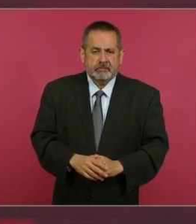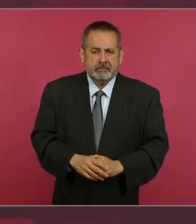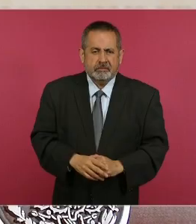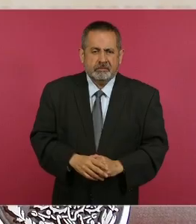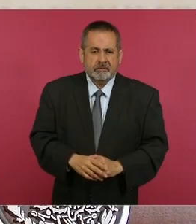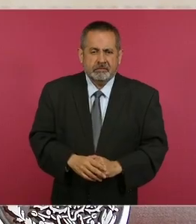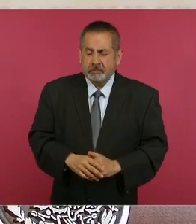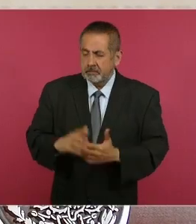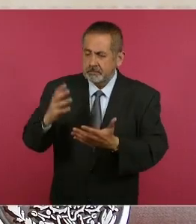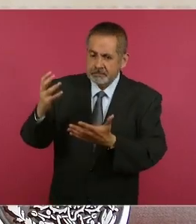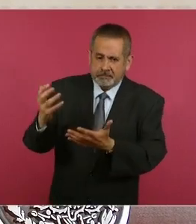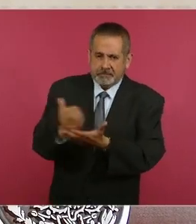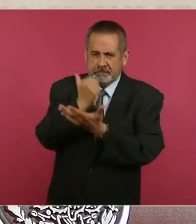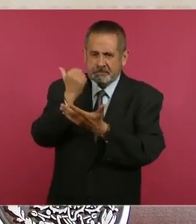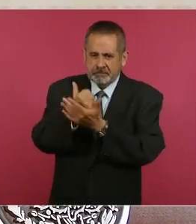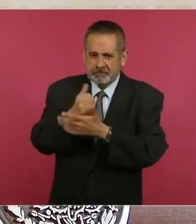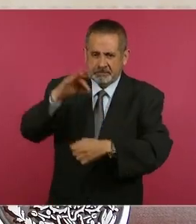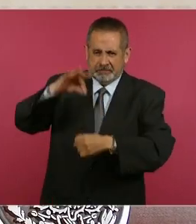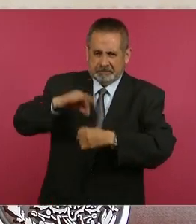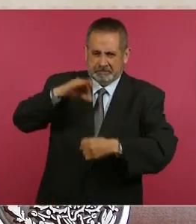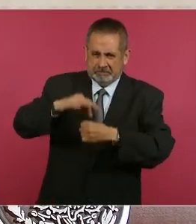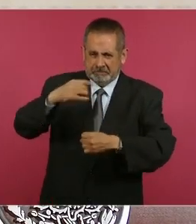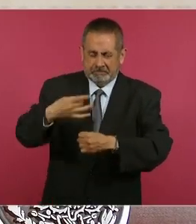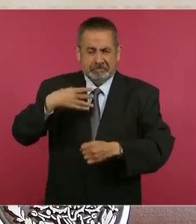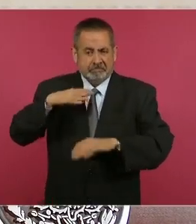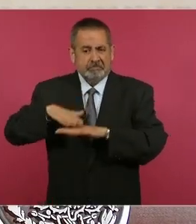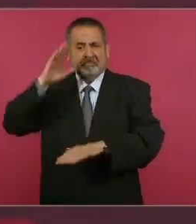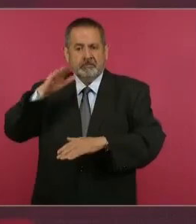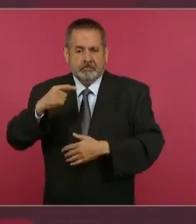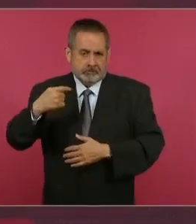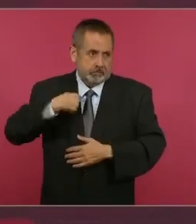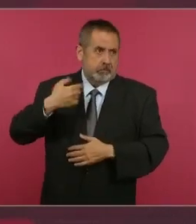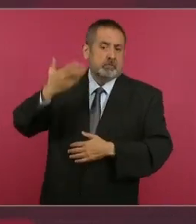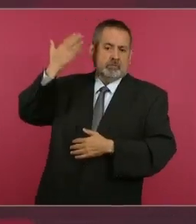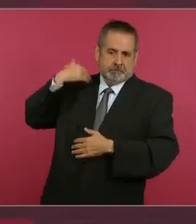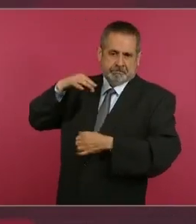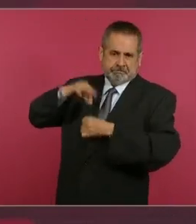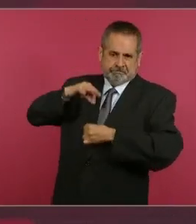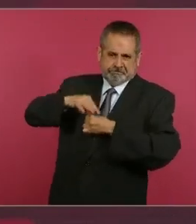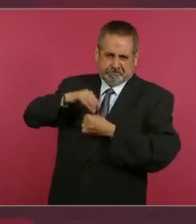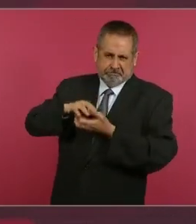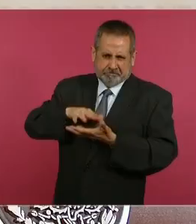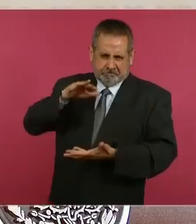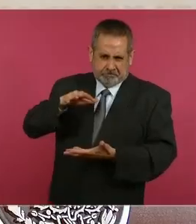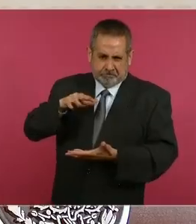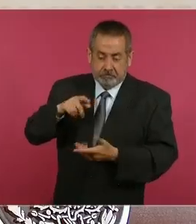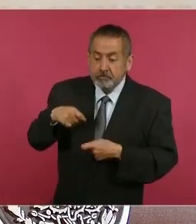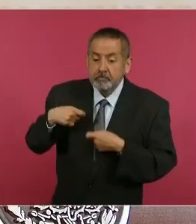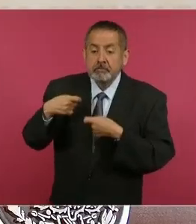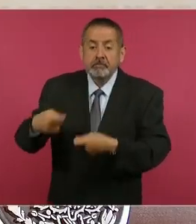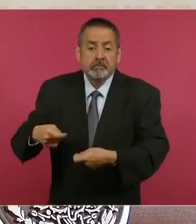quien va a ganar va a tener más votos que yo, que los que yo obtuve.